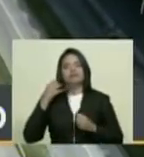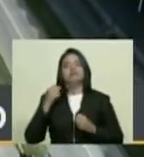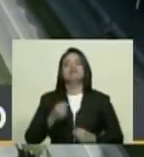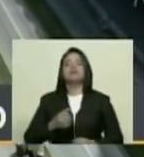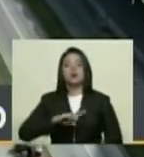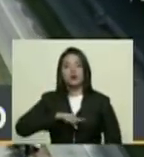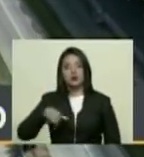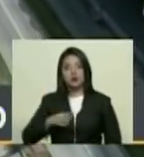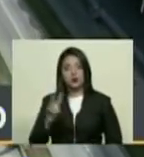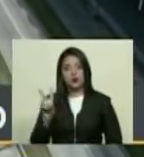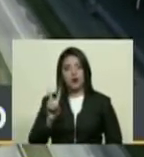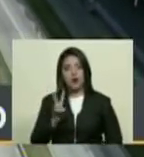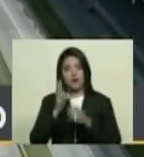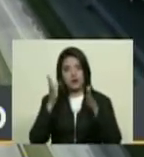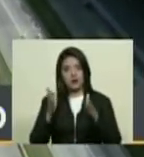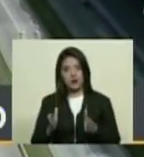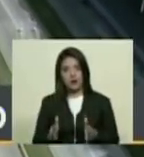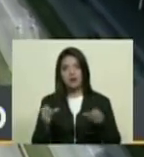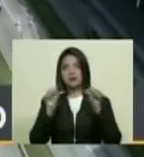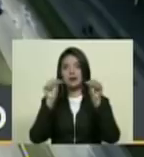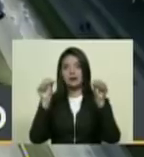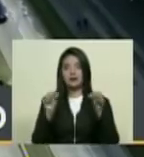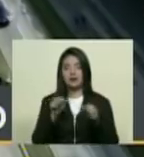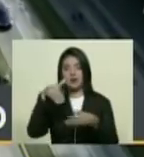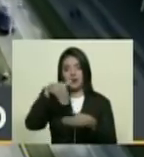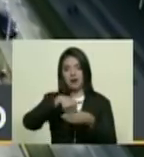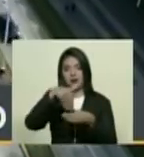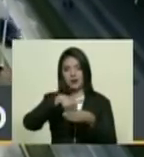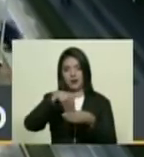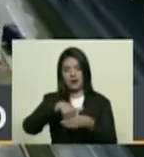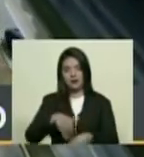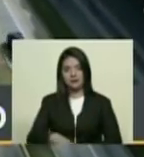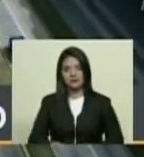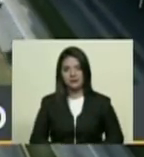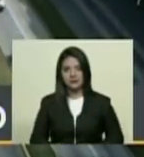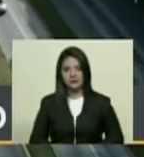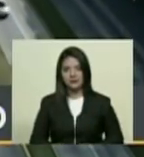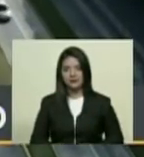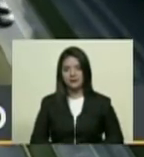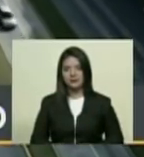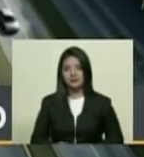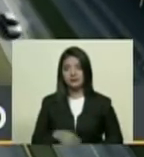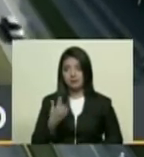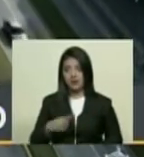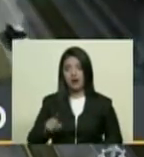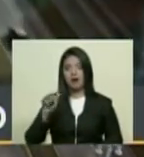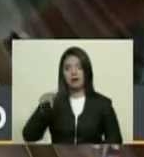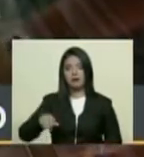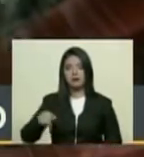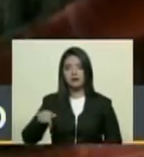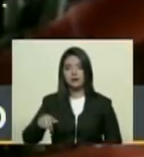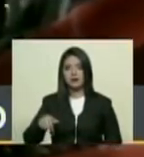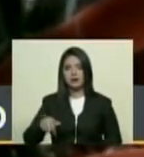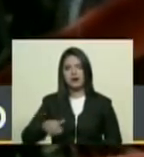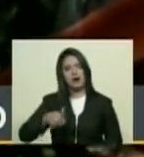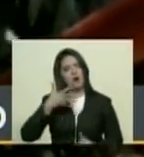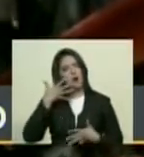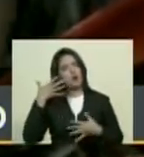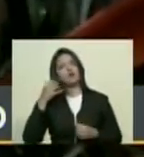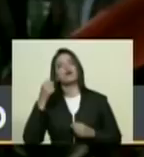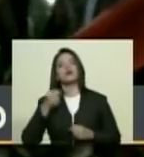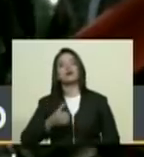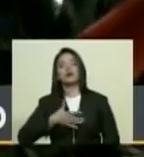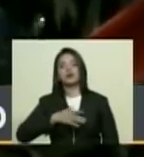los venezolanos, del sistema electoral que tenemos. Y más orgullosos nos